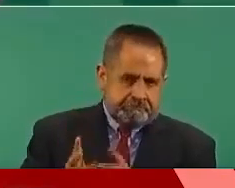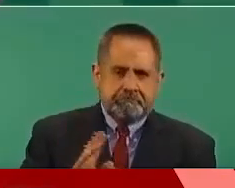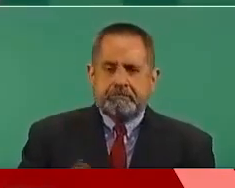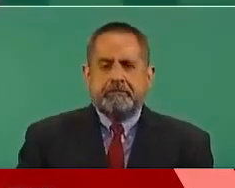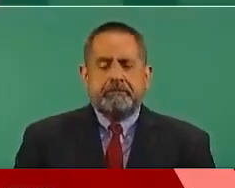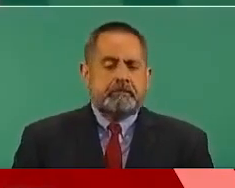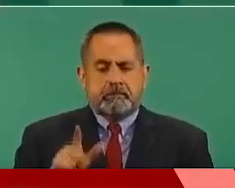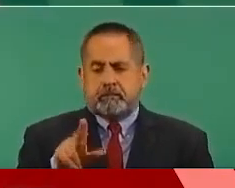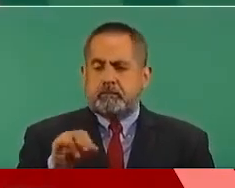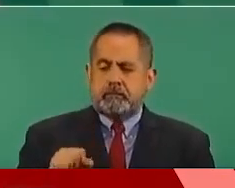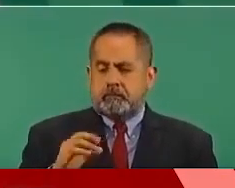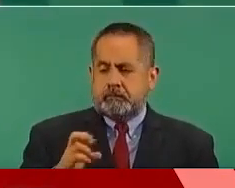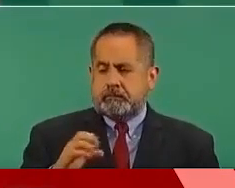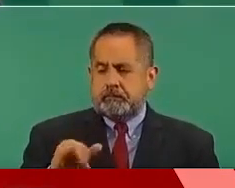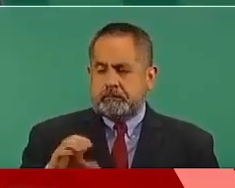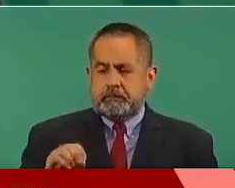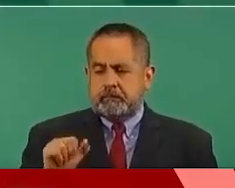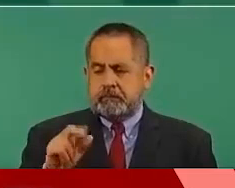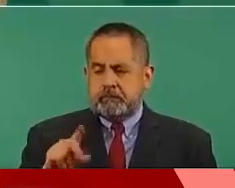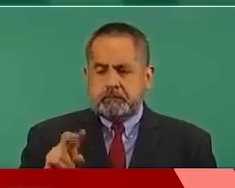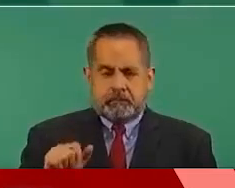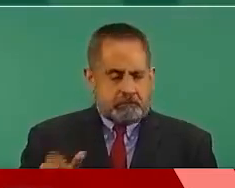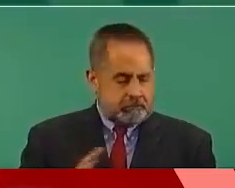Luis Crescencio Sandoval González. Ya